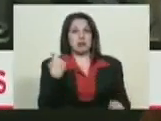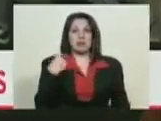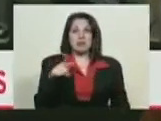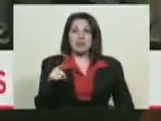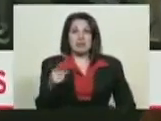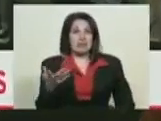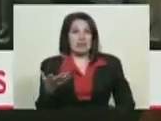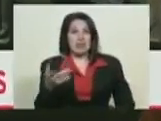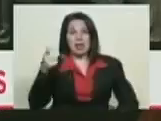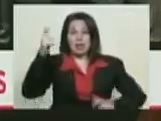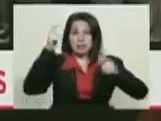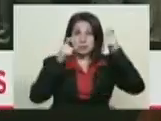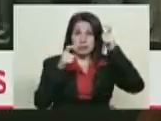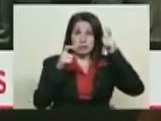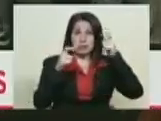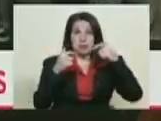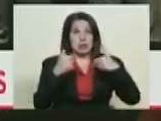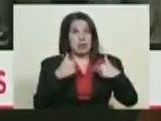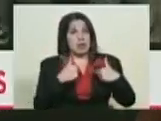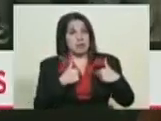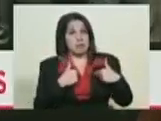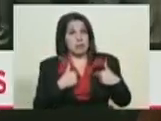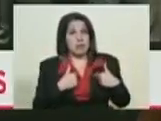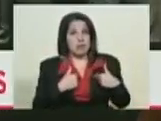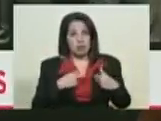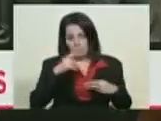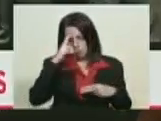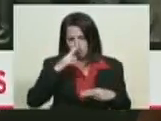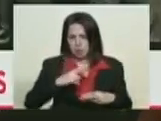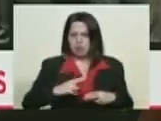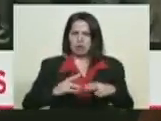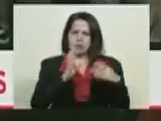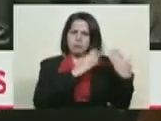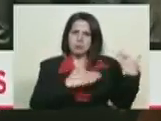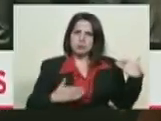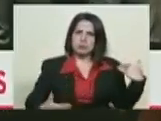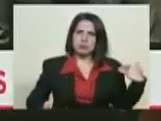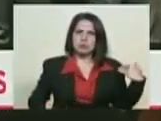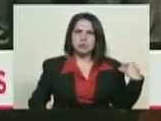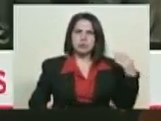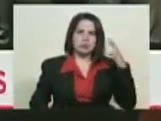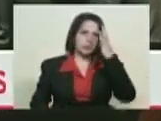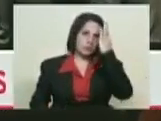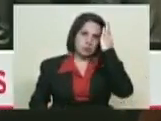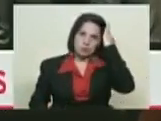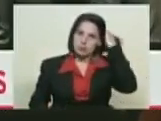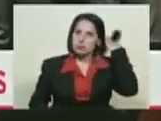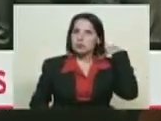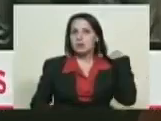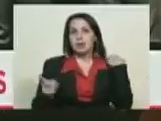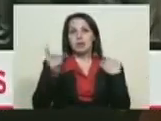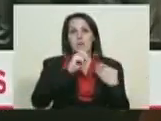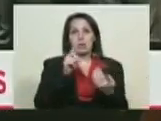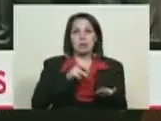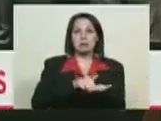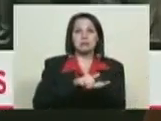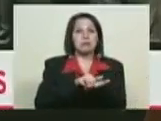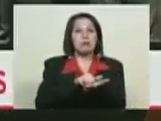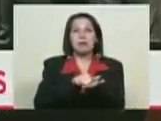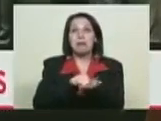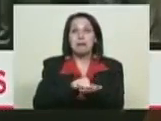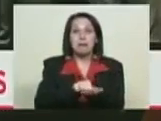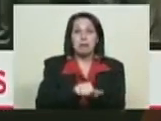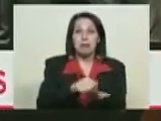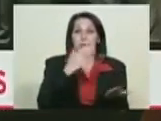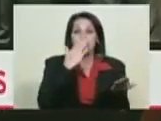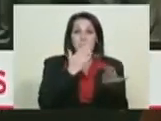a Chávez y ahora este humilde presidente, que no se ha doblegado ni jamás se doblegará